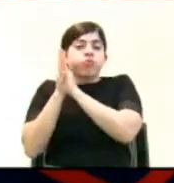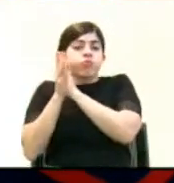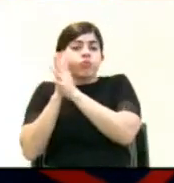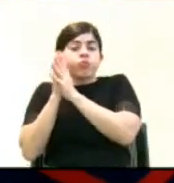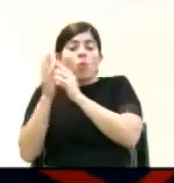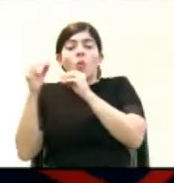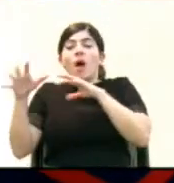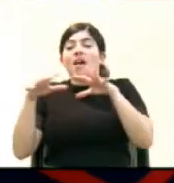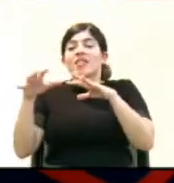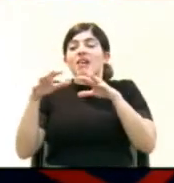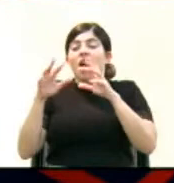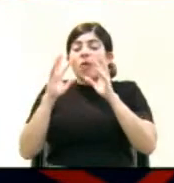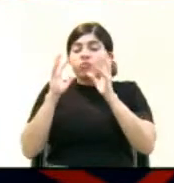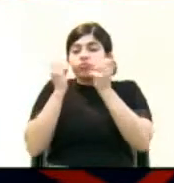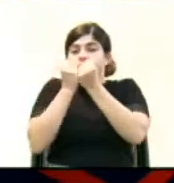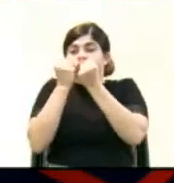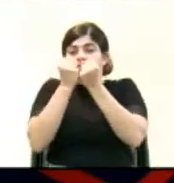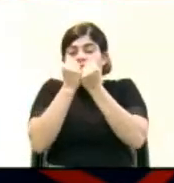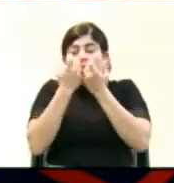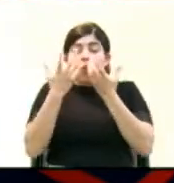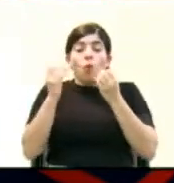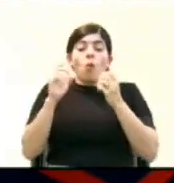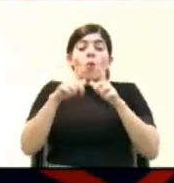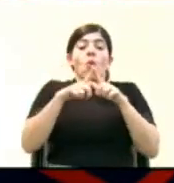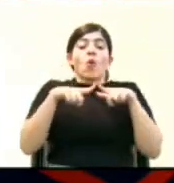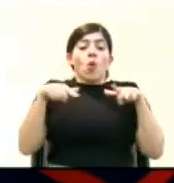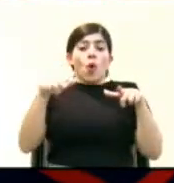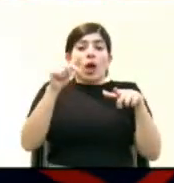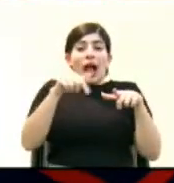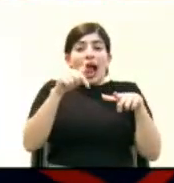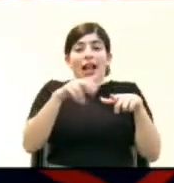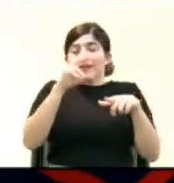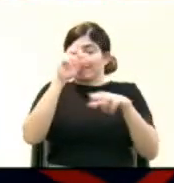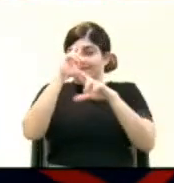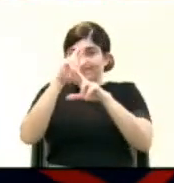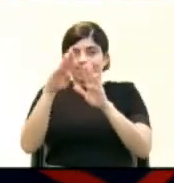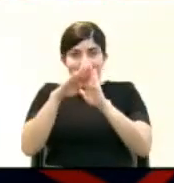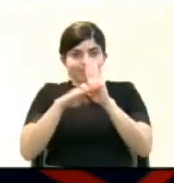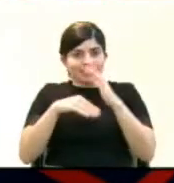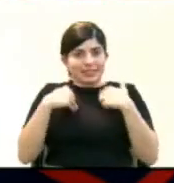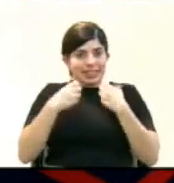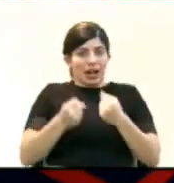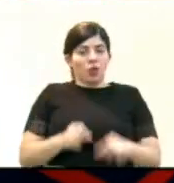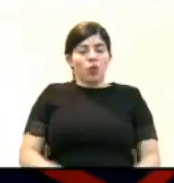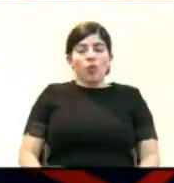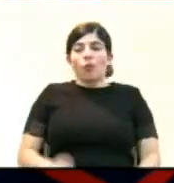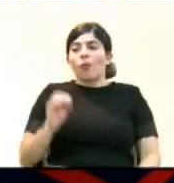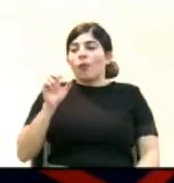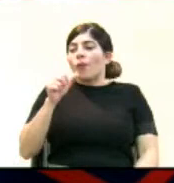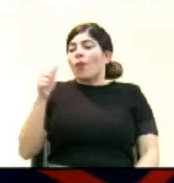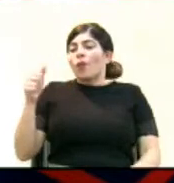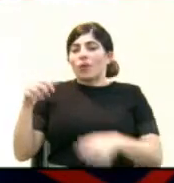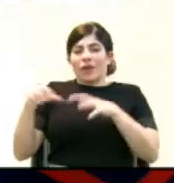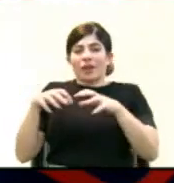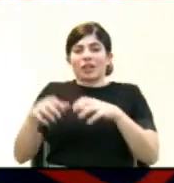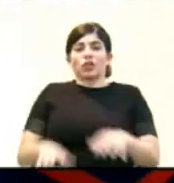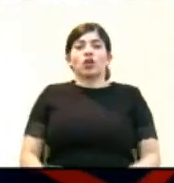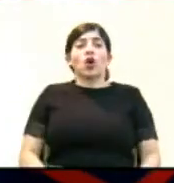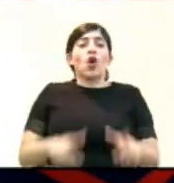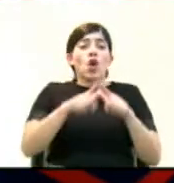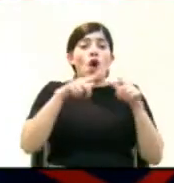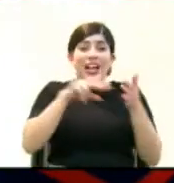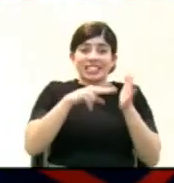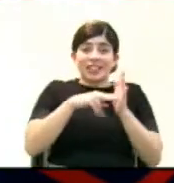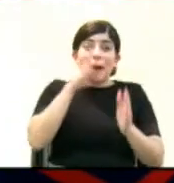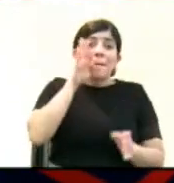eventos clandestinos, locales que están incumpliendo medidas sanitarias y algunos otros tipos de eventos. Cuando hablamos de locales no solamente hablamos de